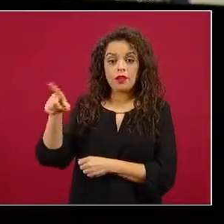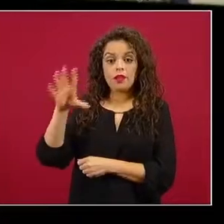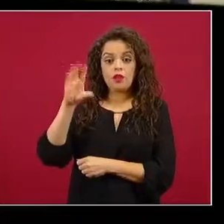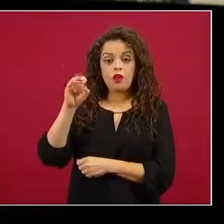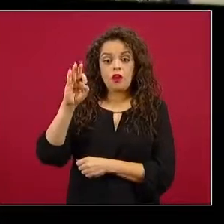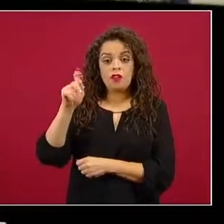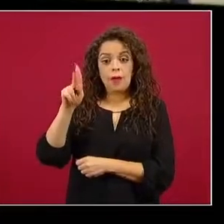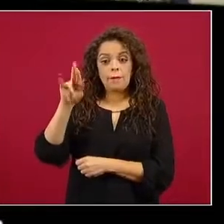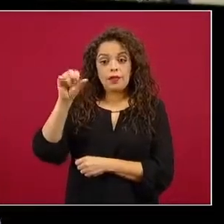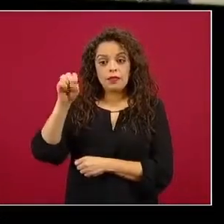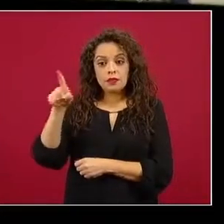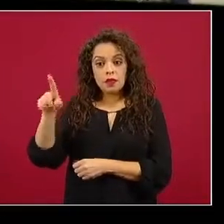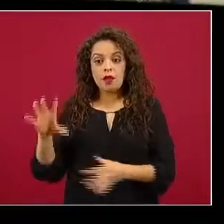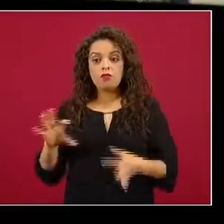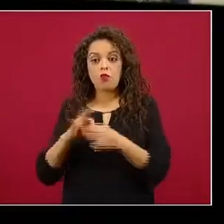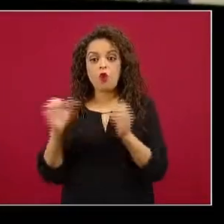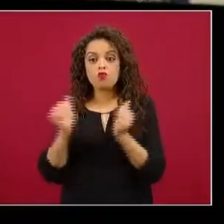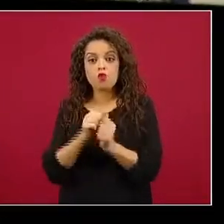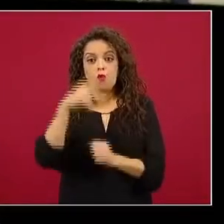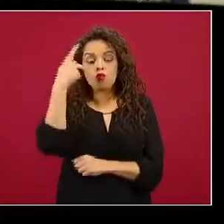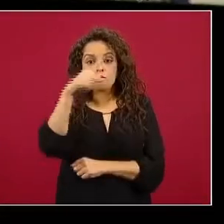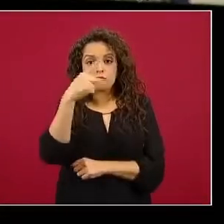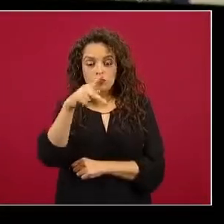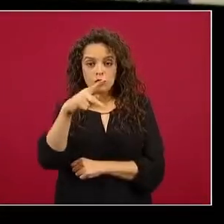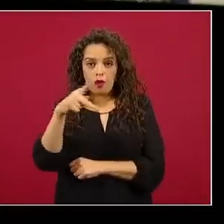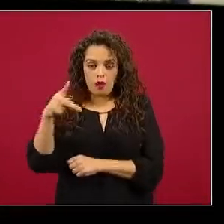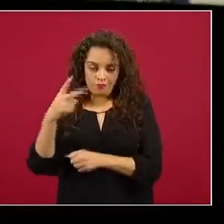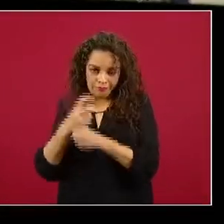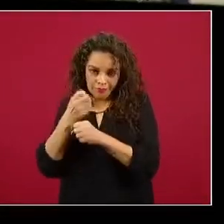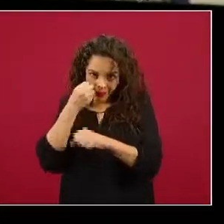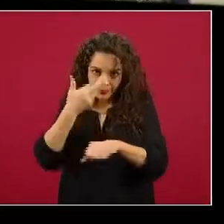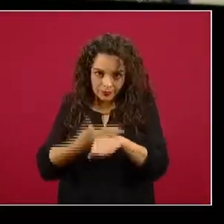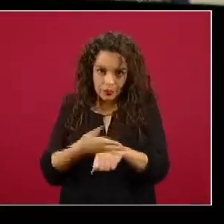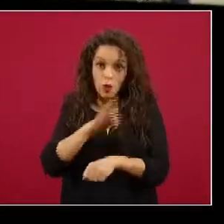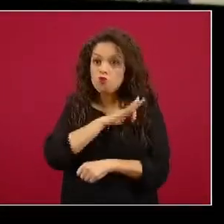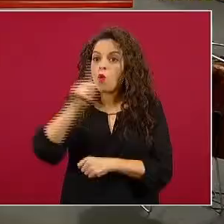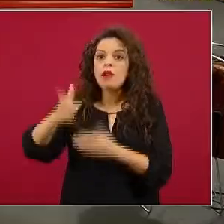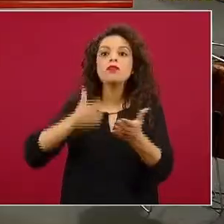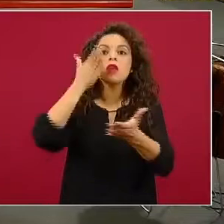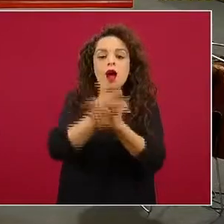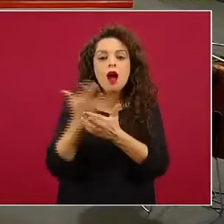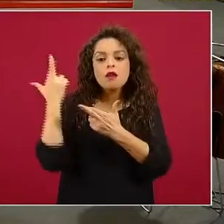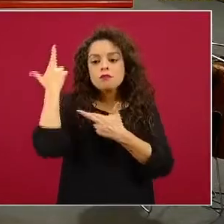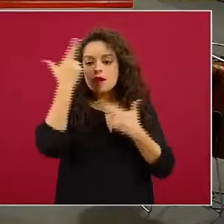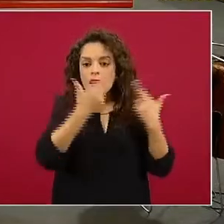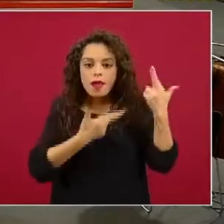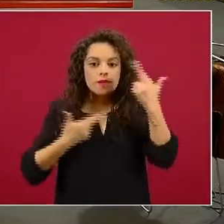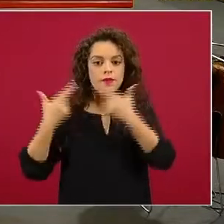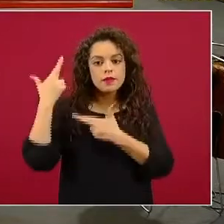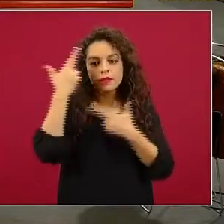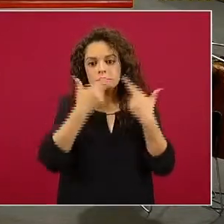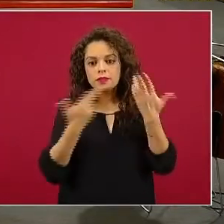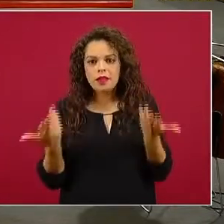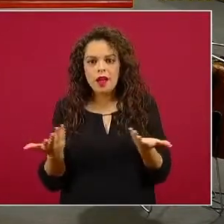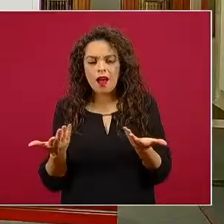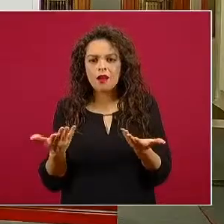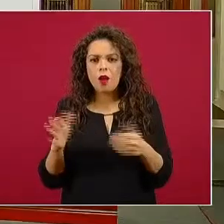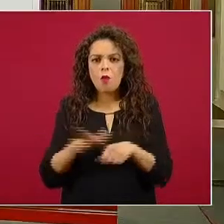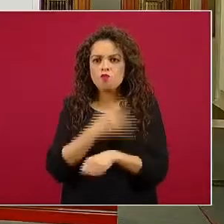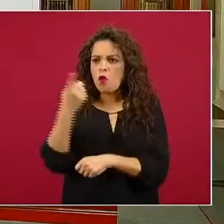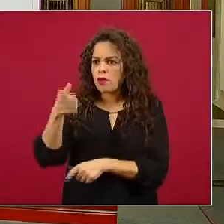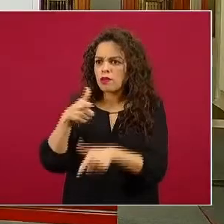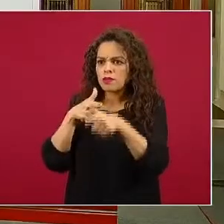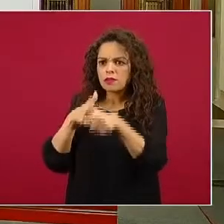subsecretaría, puede, pues ahora sí que ir a revisar y ver cómo está esta situación, o sea, por qué ese sitio